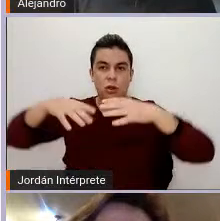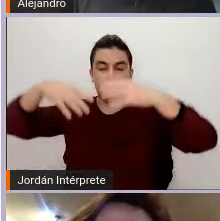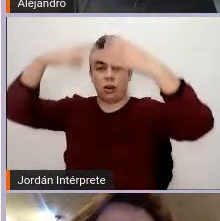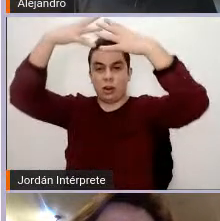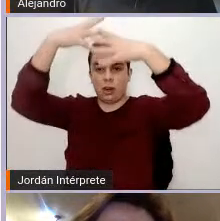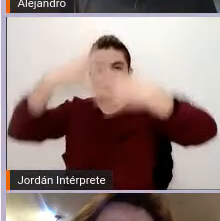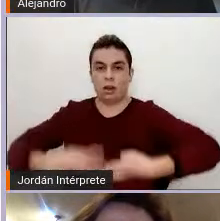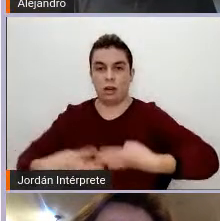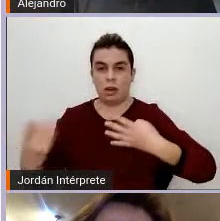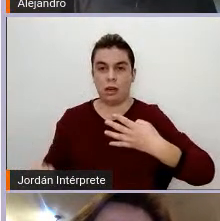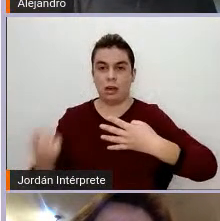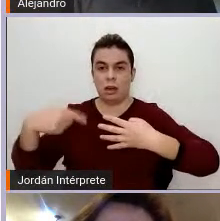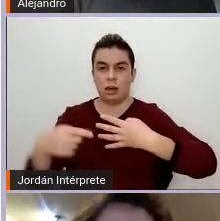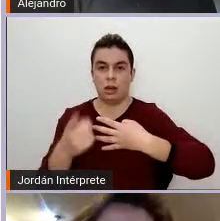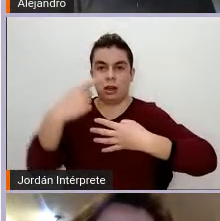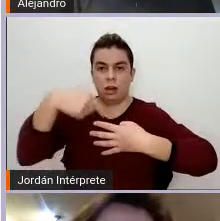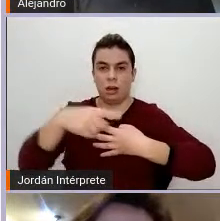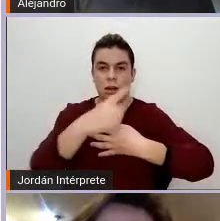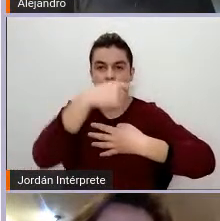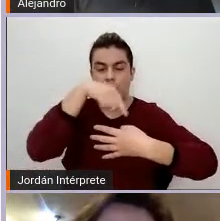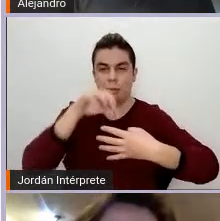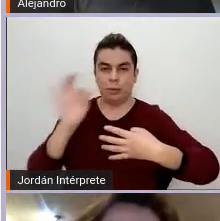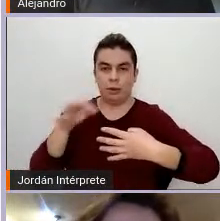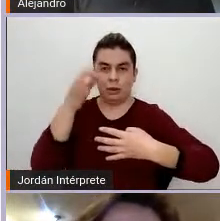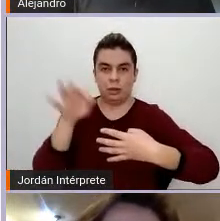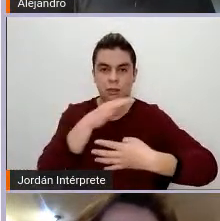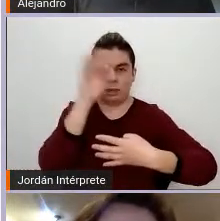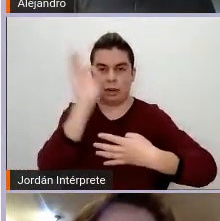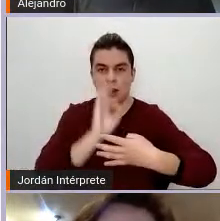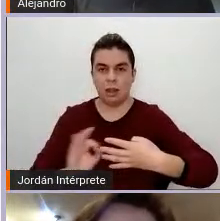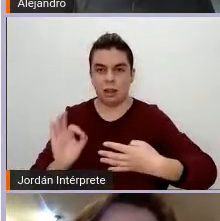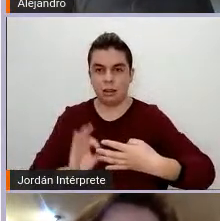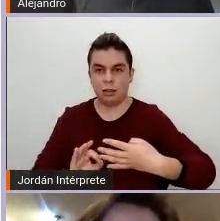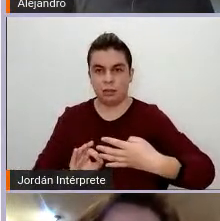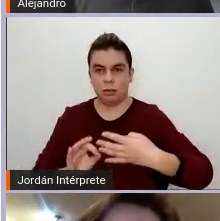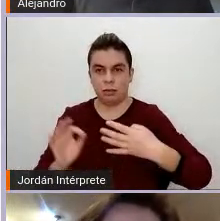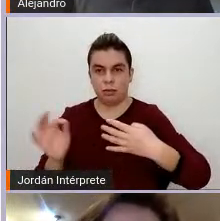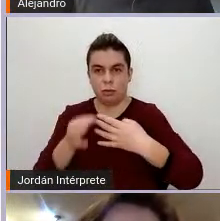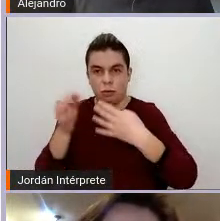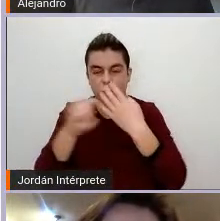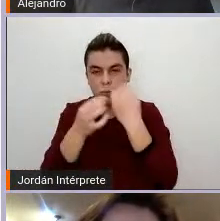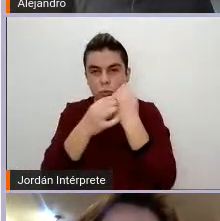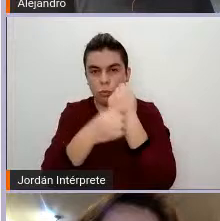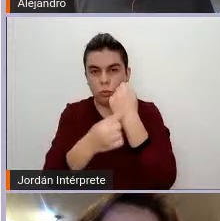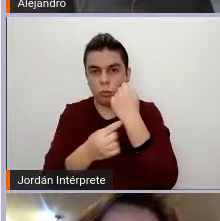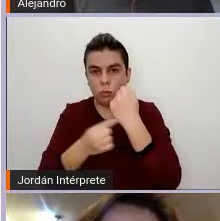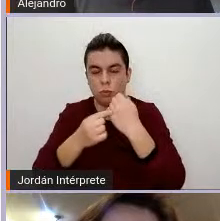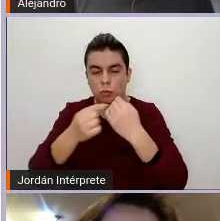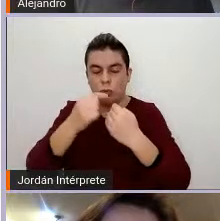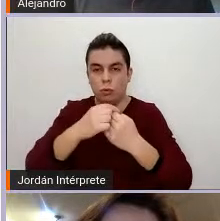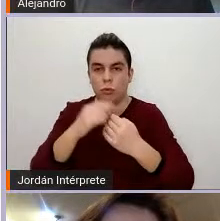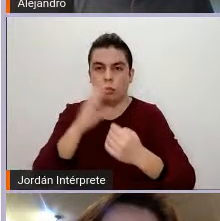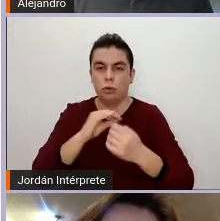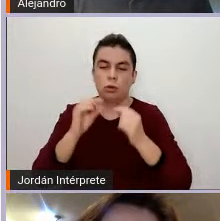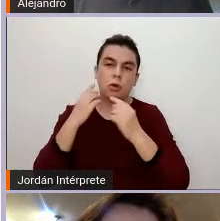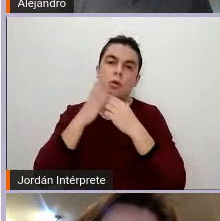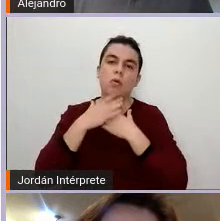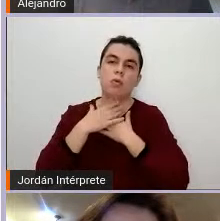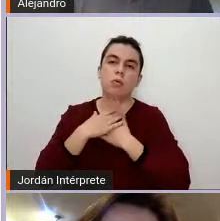al igual que el uso sistemático de puntos para pintar la mano y, en menor medida, algunas partes del cuello y